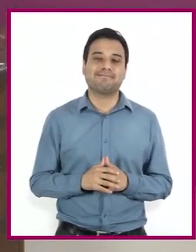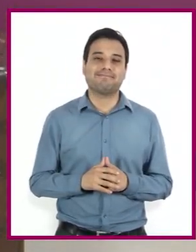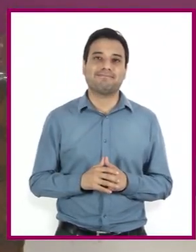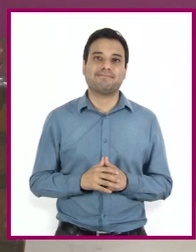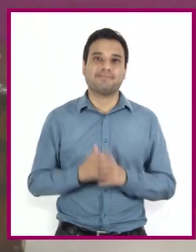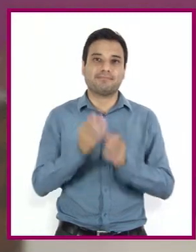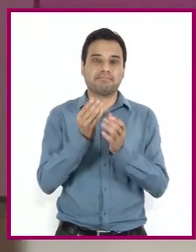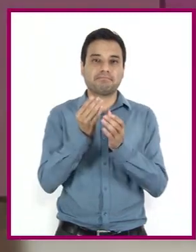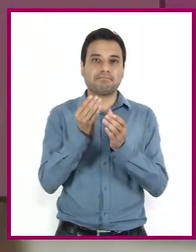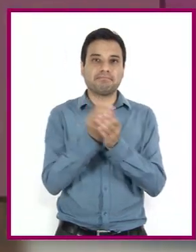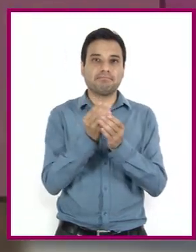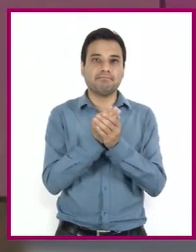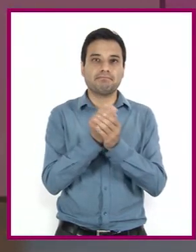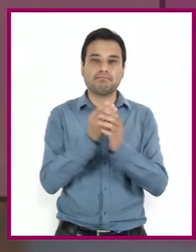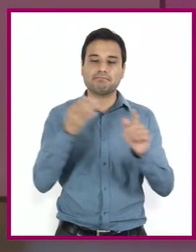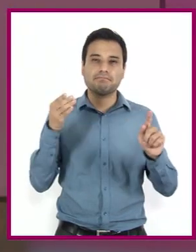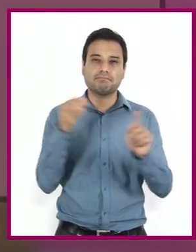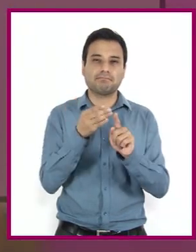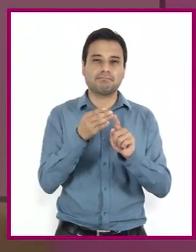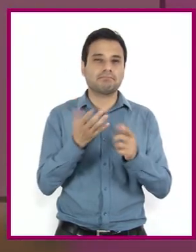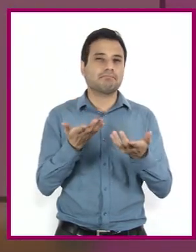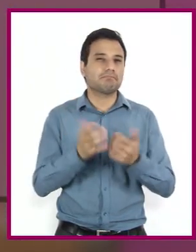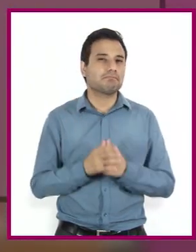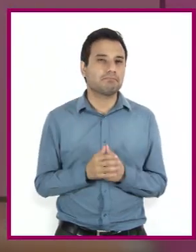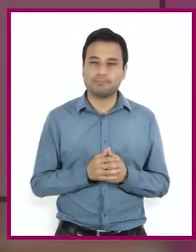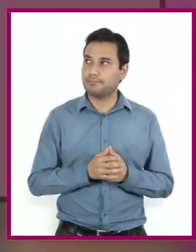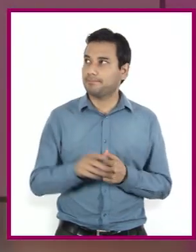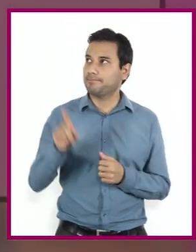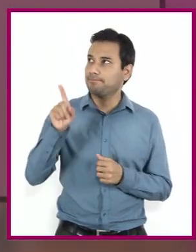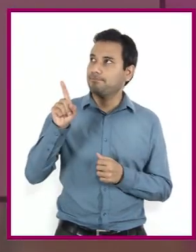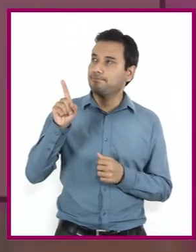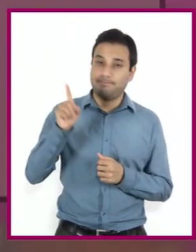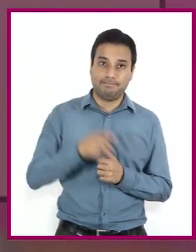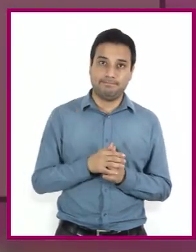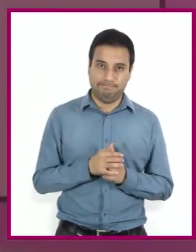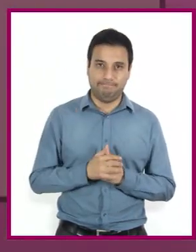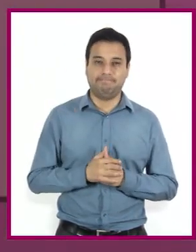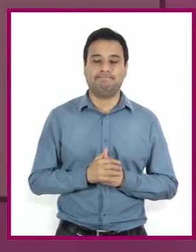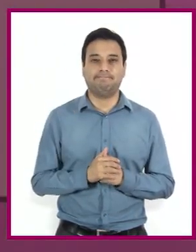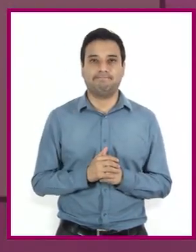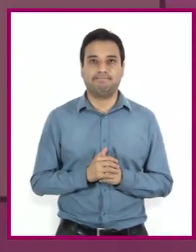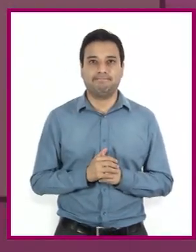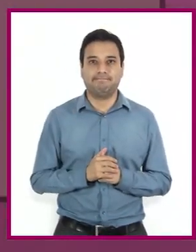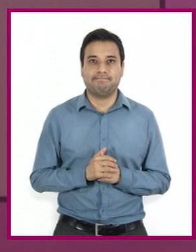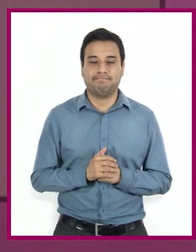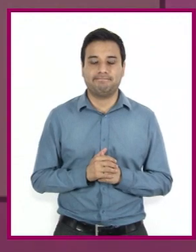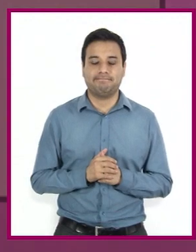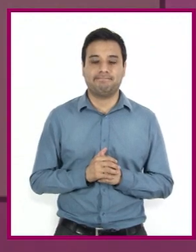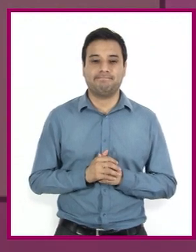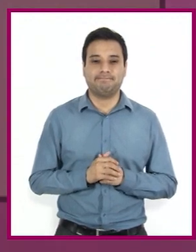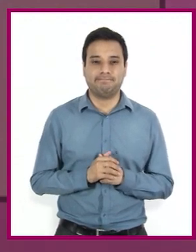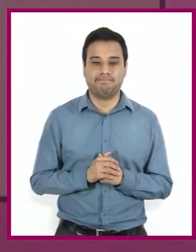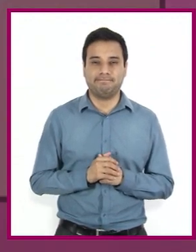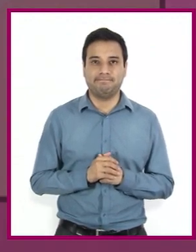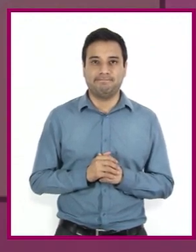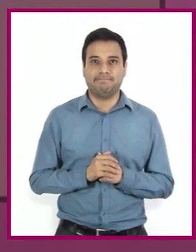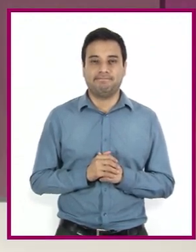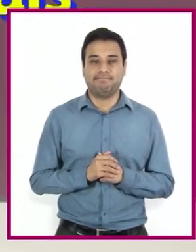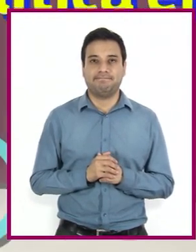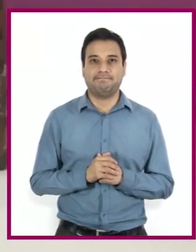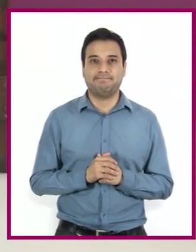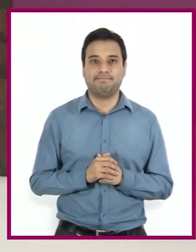propósito de esta sesión es reconocer las reformas electorales y el proceso de la alternancia política en nuestro